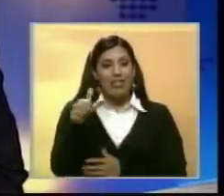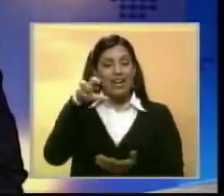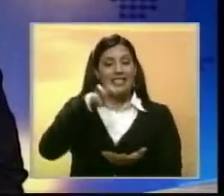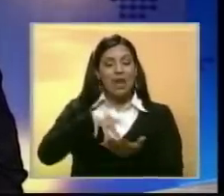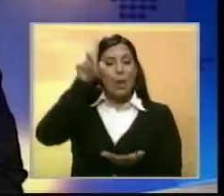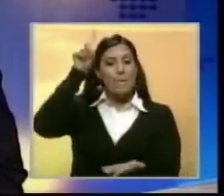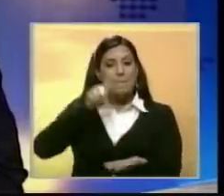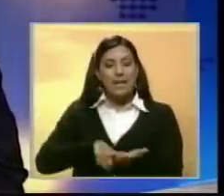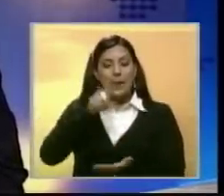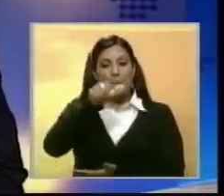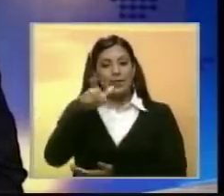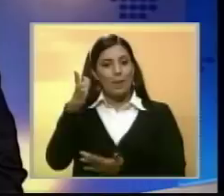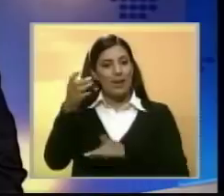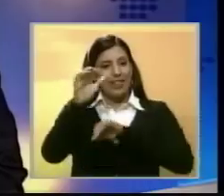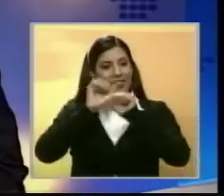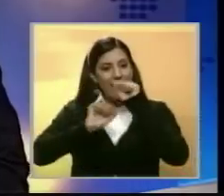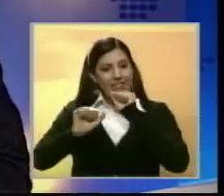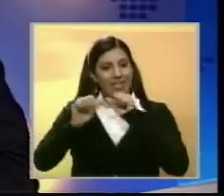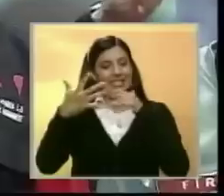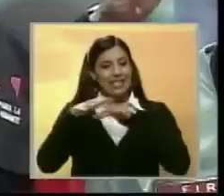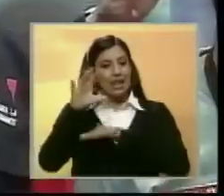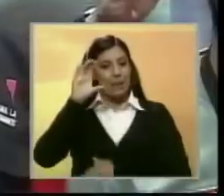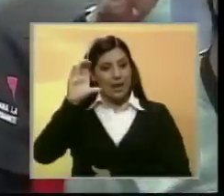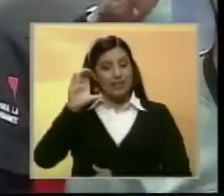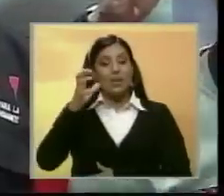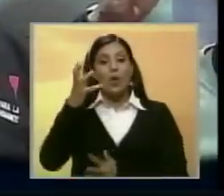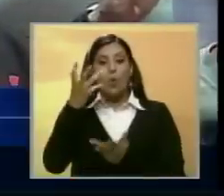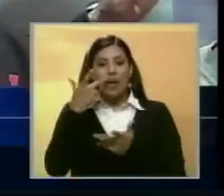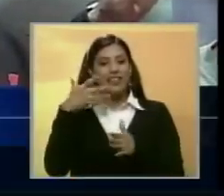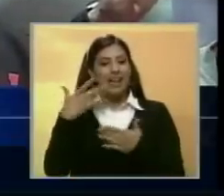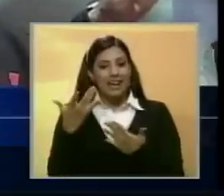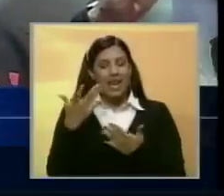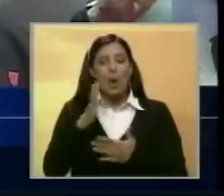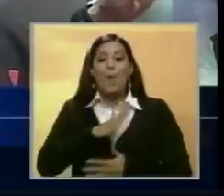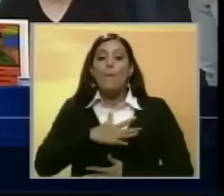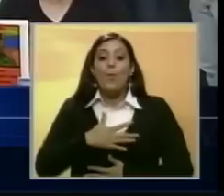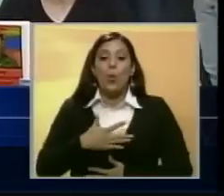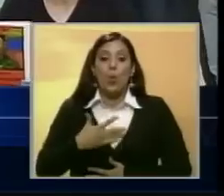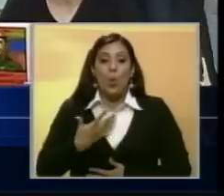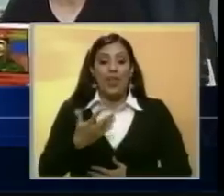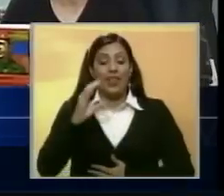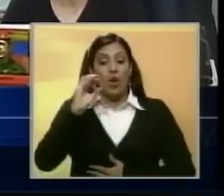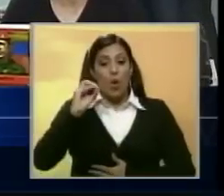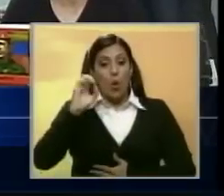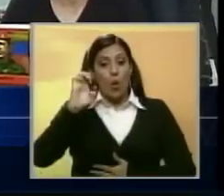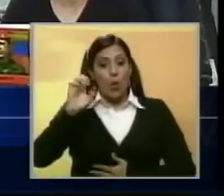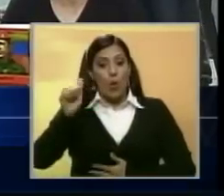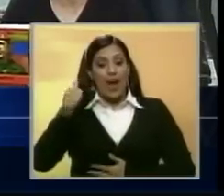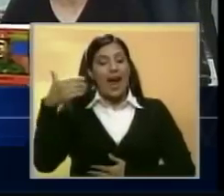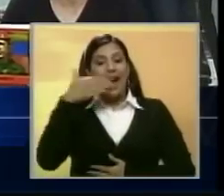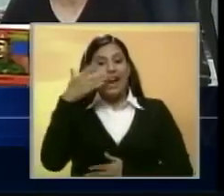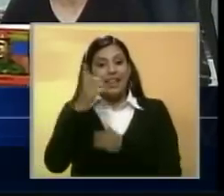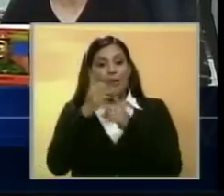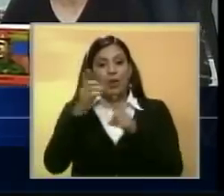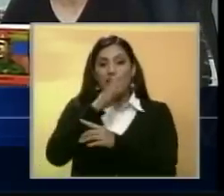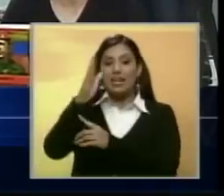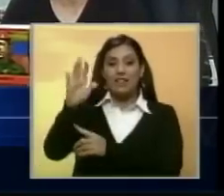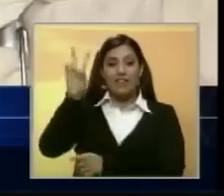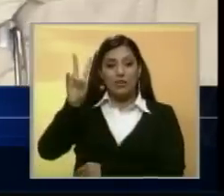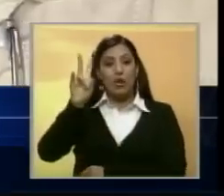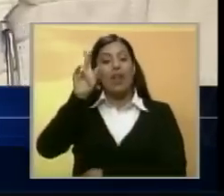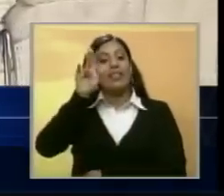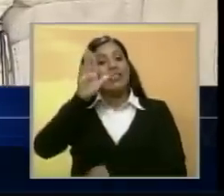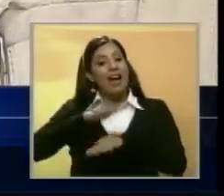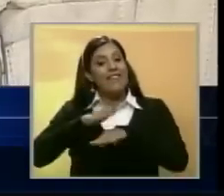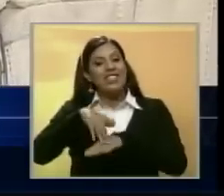1.000 personas para la defensa integral del país. Indicó que la medida es por la posibilidad de que la OEA aplique la Carta Democrática en Venezuela, tal como